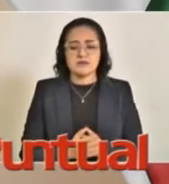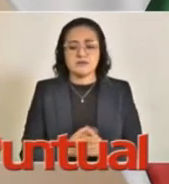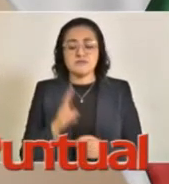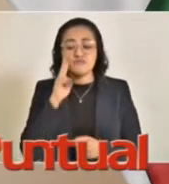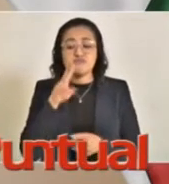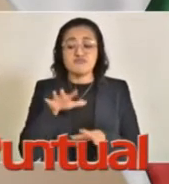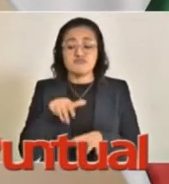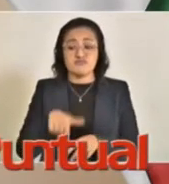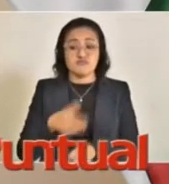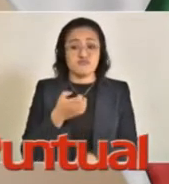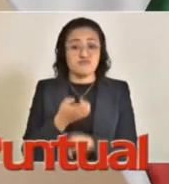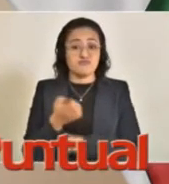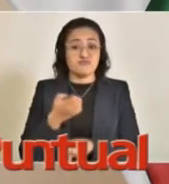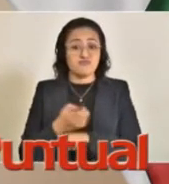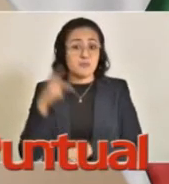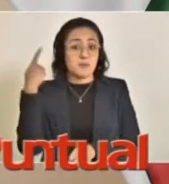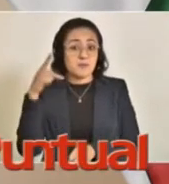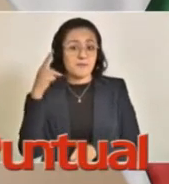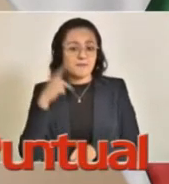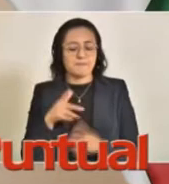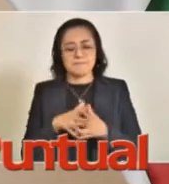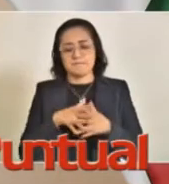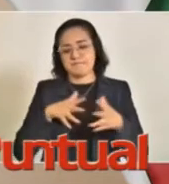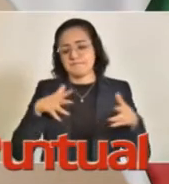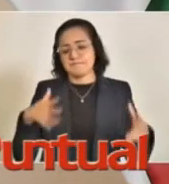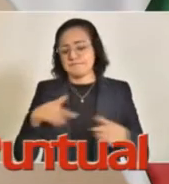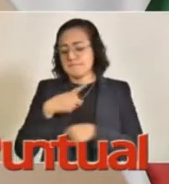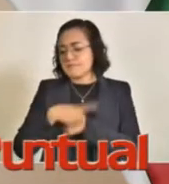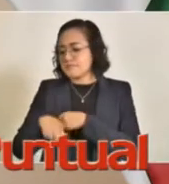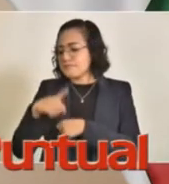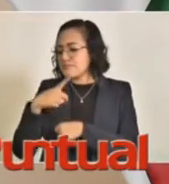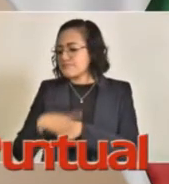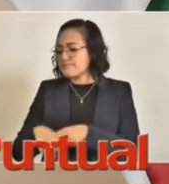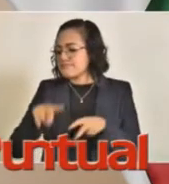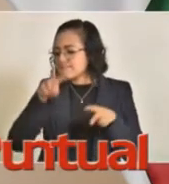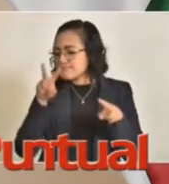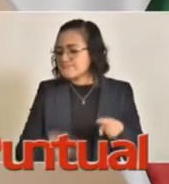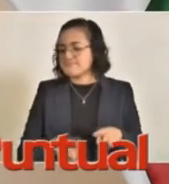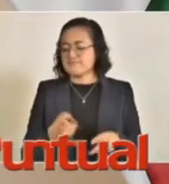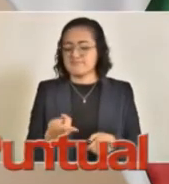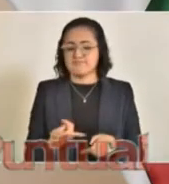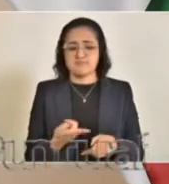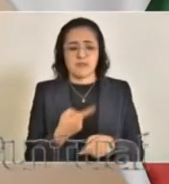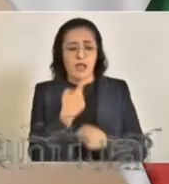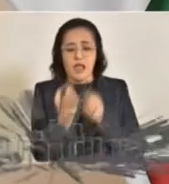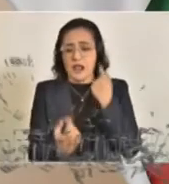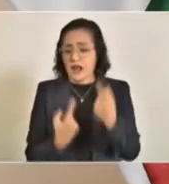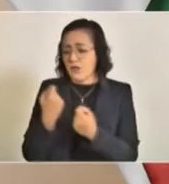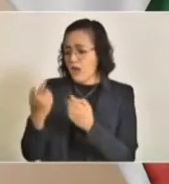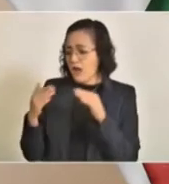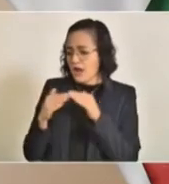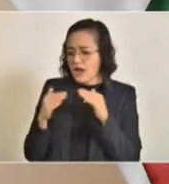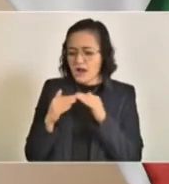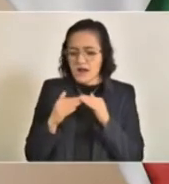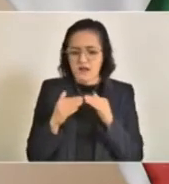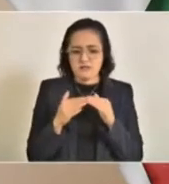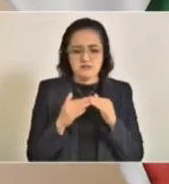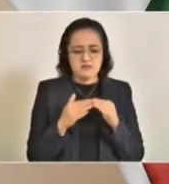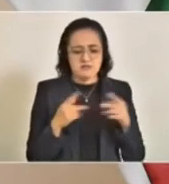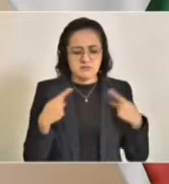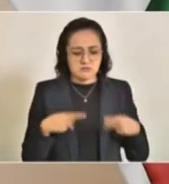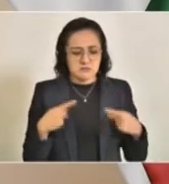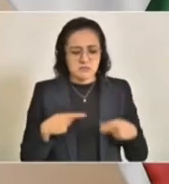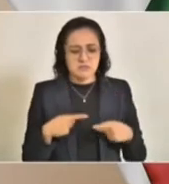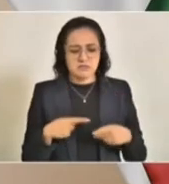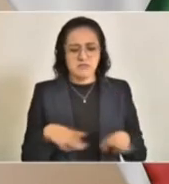provocó en nuestro estado pues enormes daños, tanto en viviendas de particulares